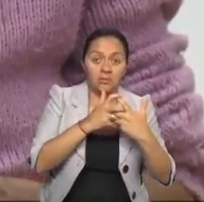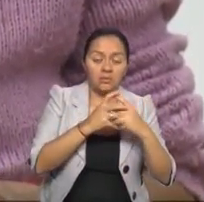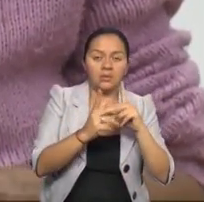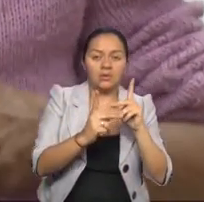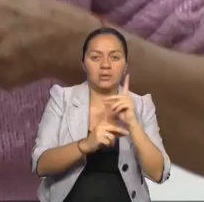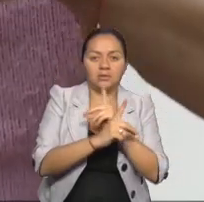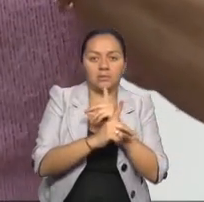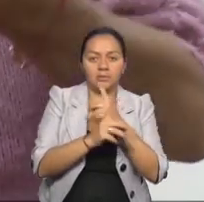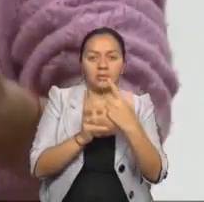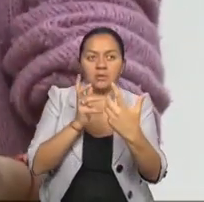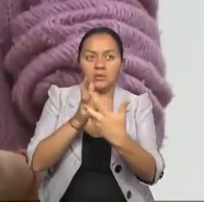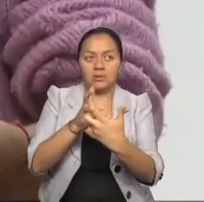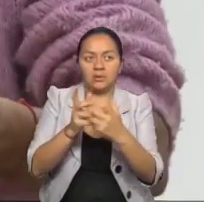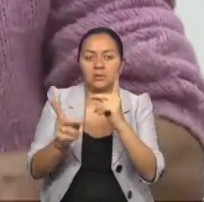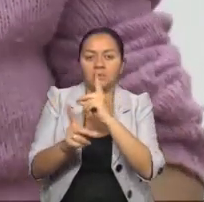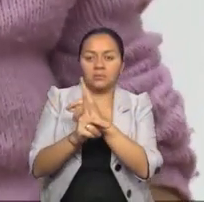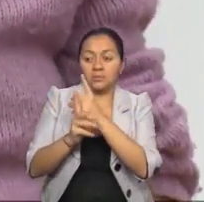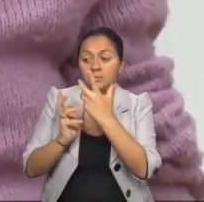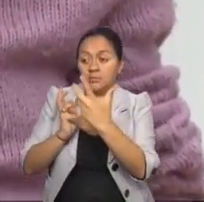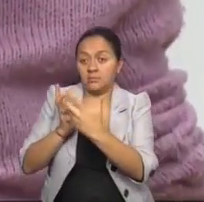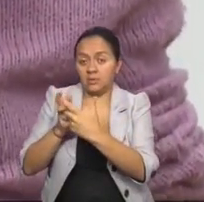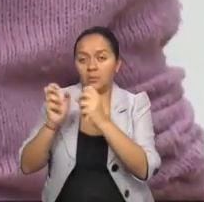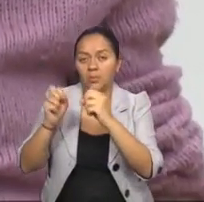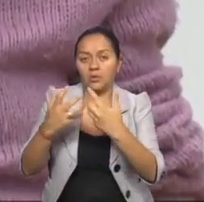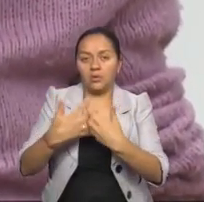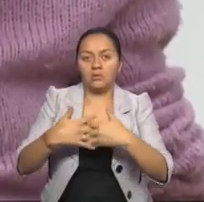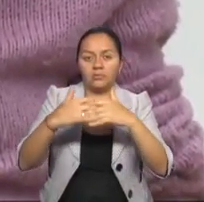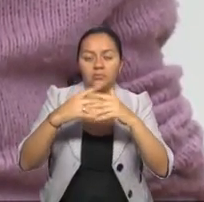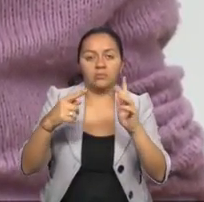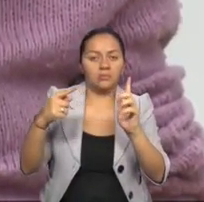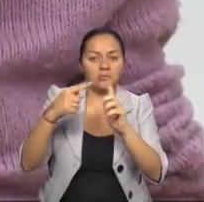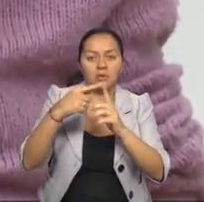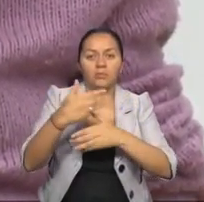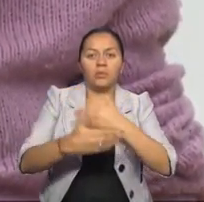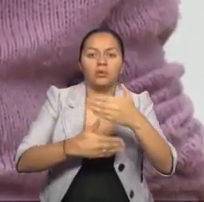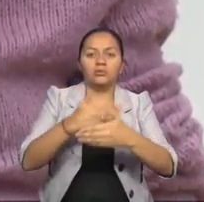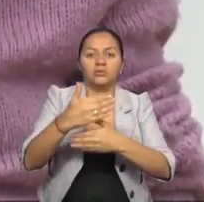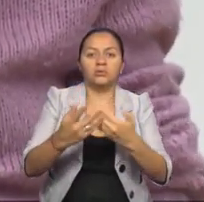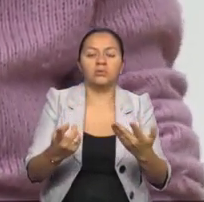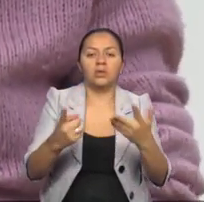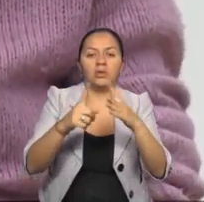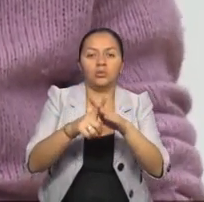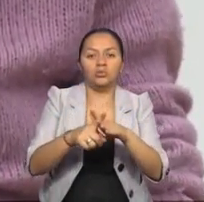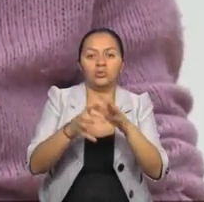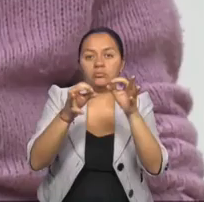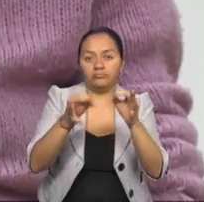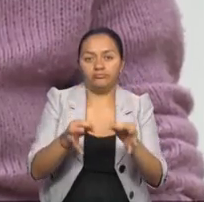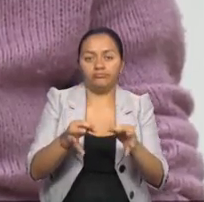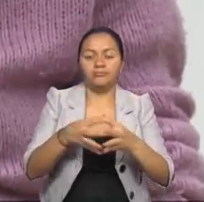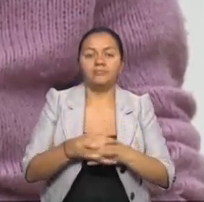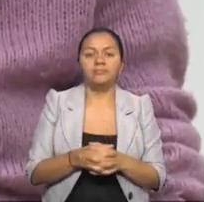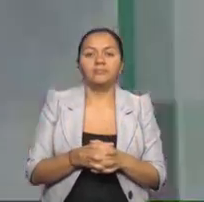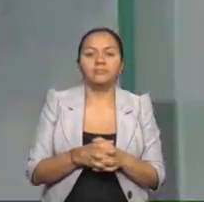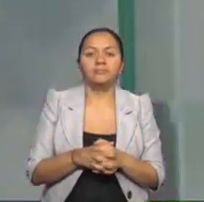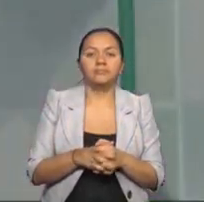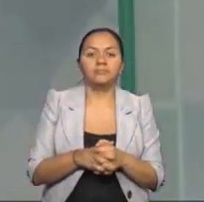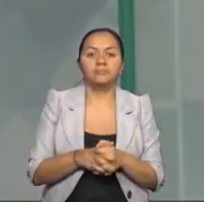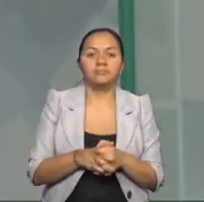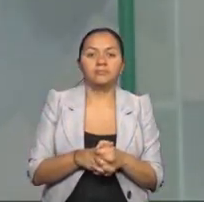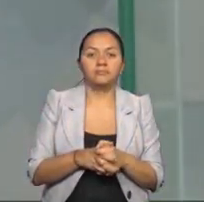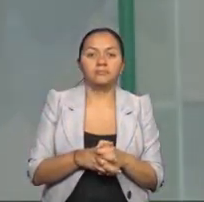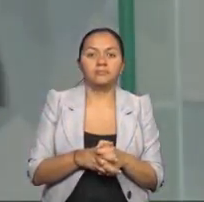sea punta de lanza para un proceso realmente inclusivo y justo cuando tú ves de ese